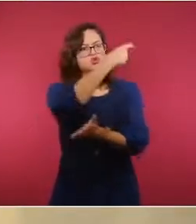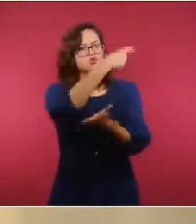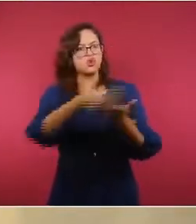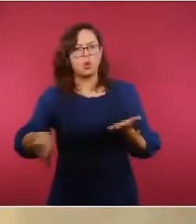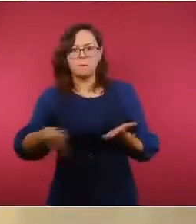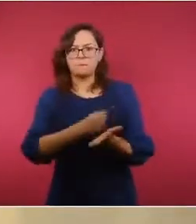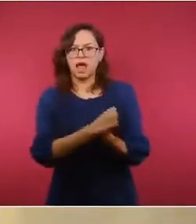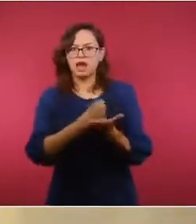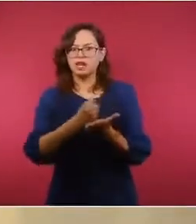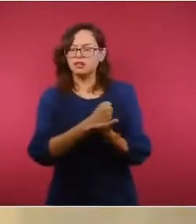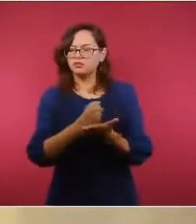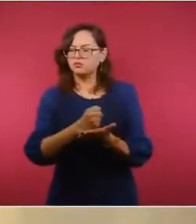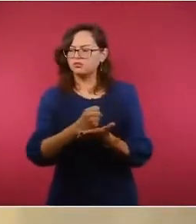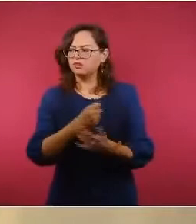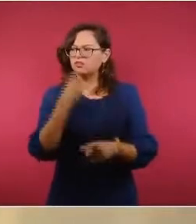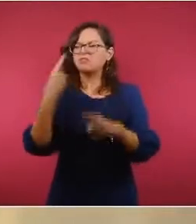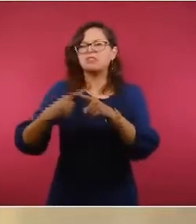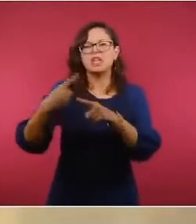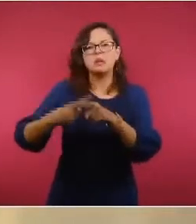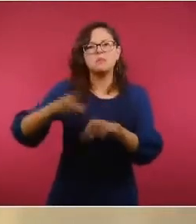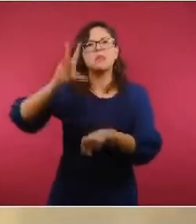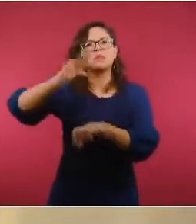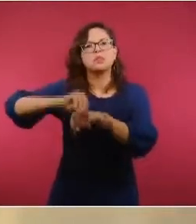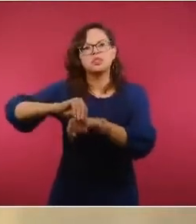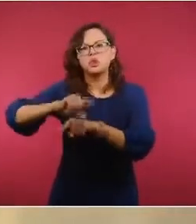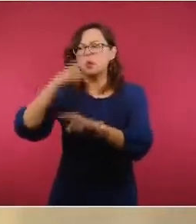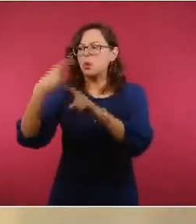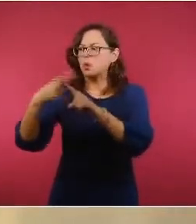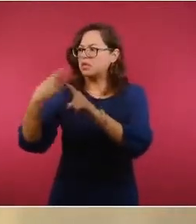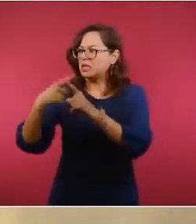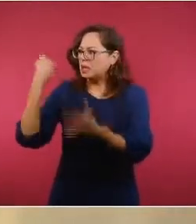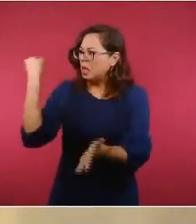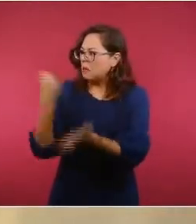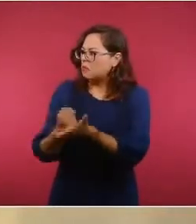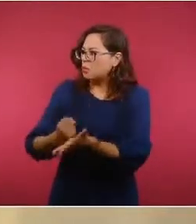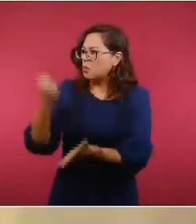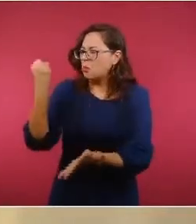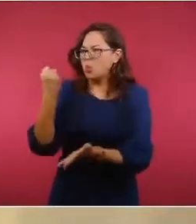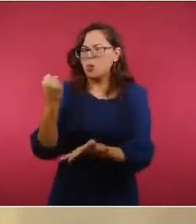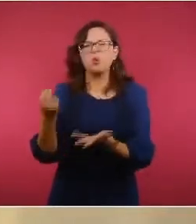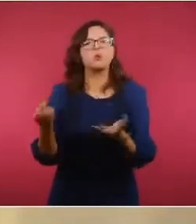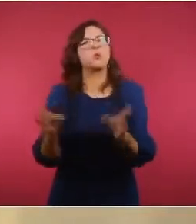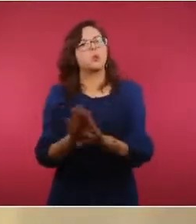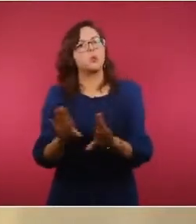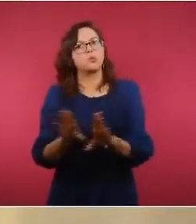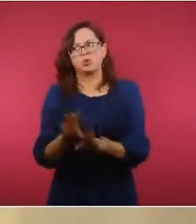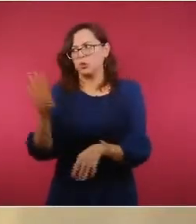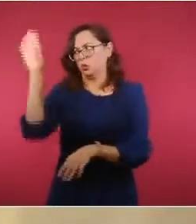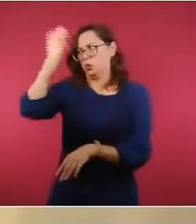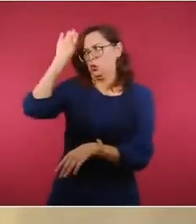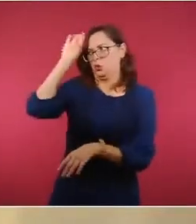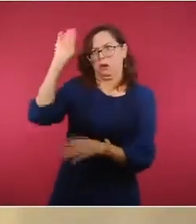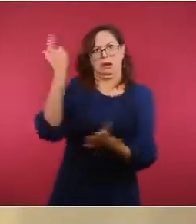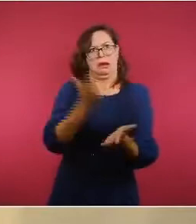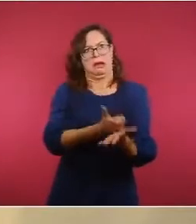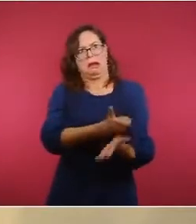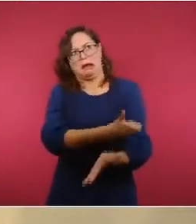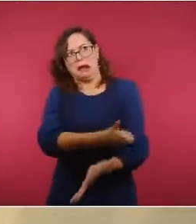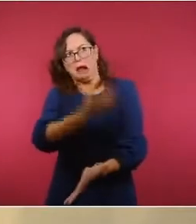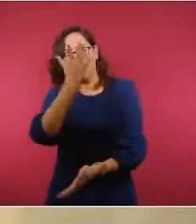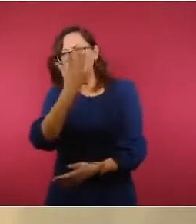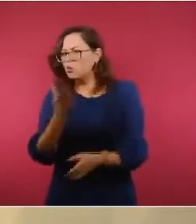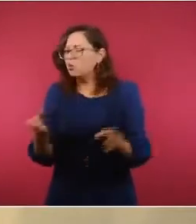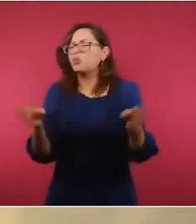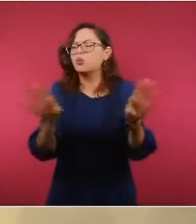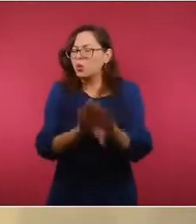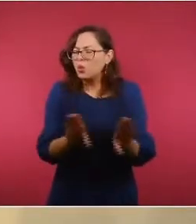siguieron? ¿Quiénes participaron en dicha autorización? Paso por paso, y si hubo y si fue realmente